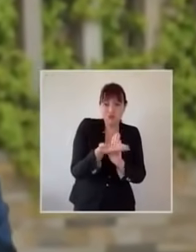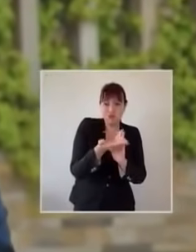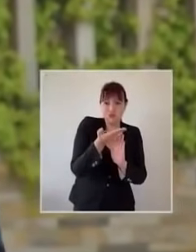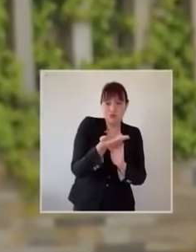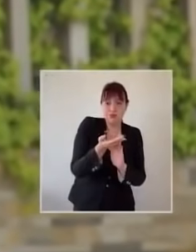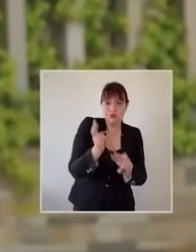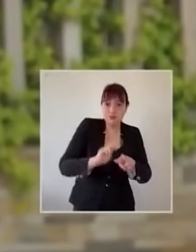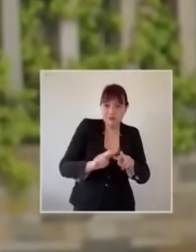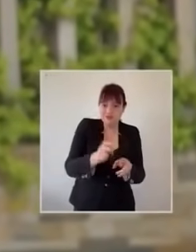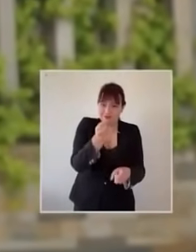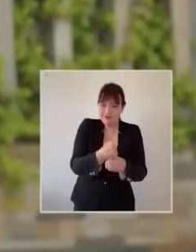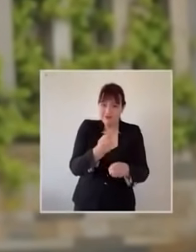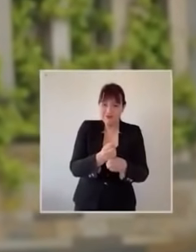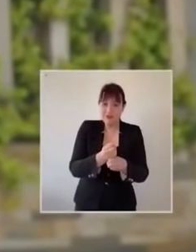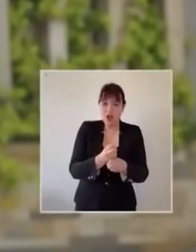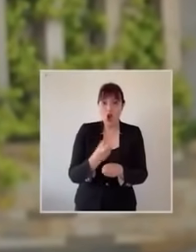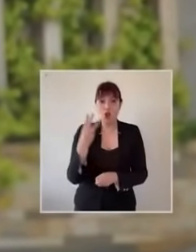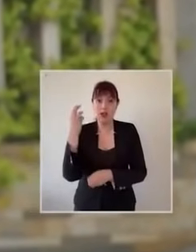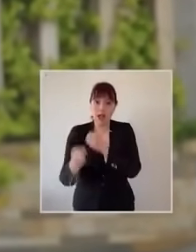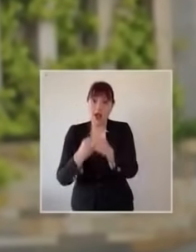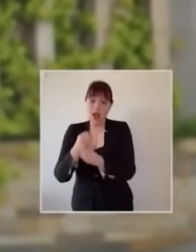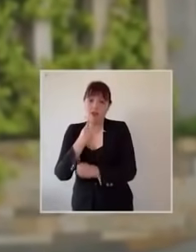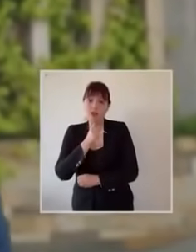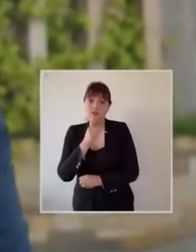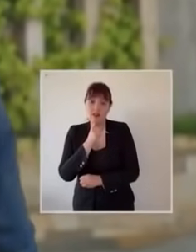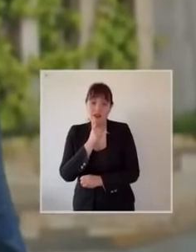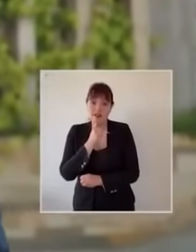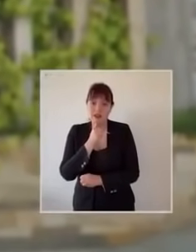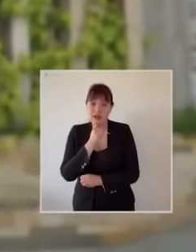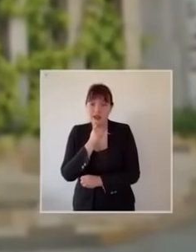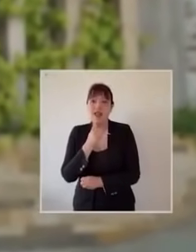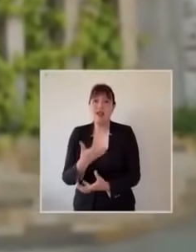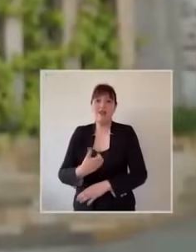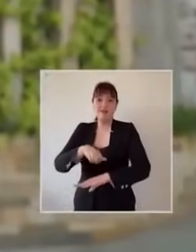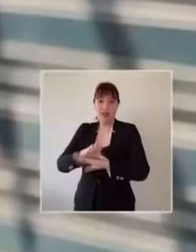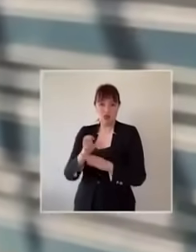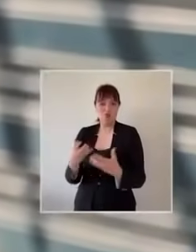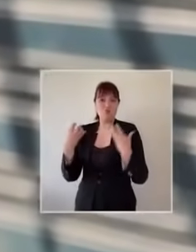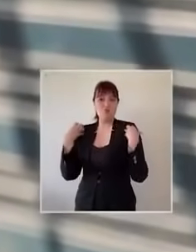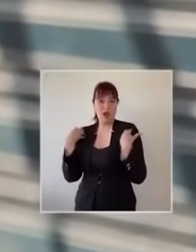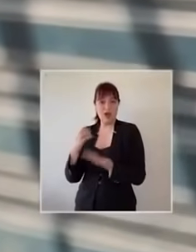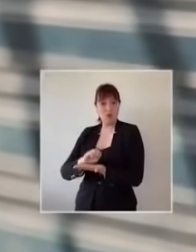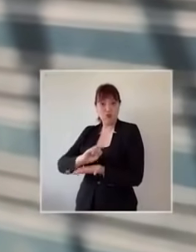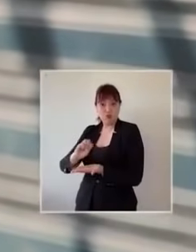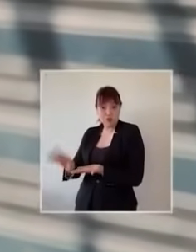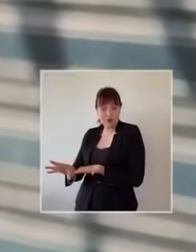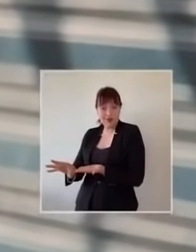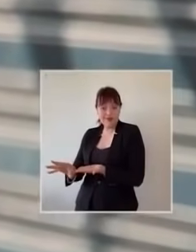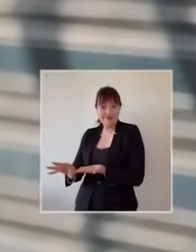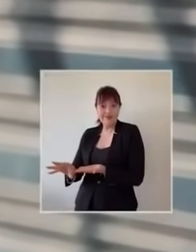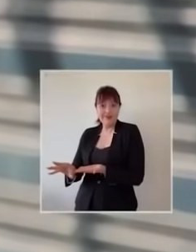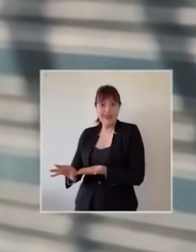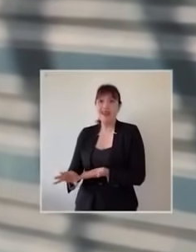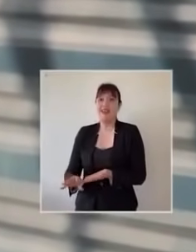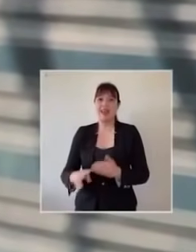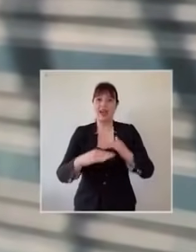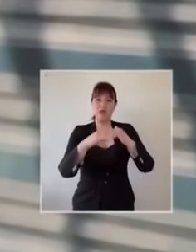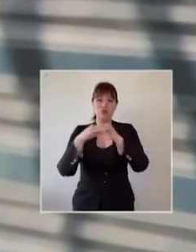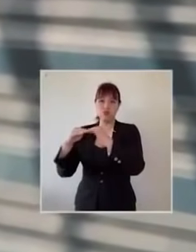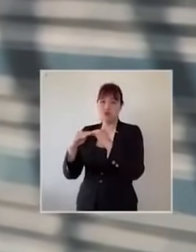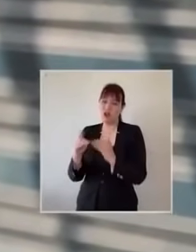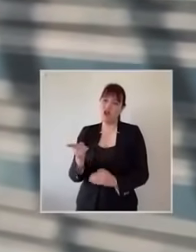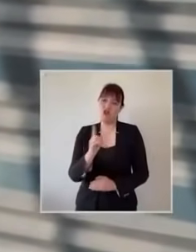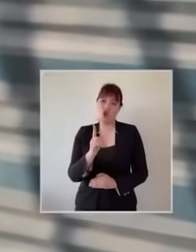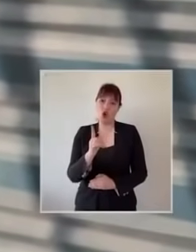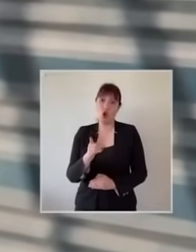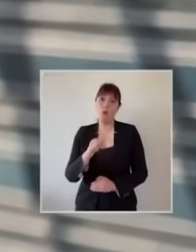y crea trabajo, los otros 3 años los condonaremos. El Estado será cargo. Para mí está mal pelado el chancho. Los superpobres